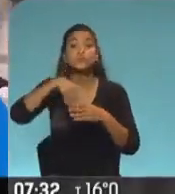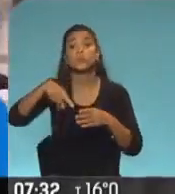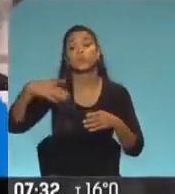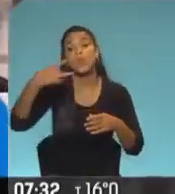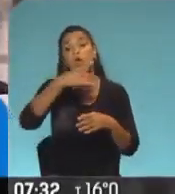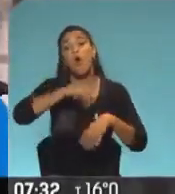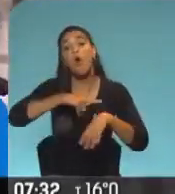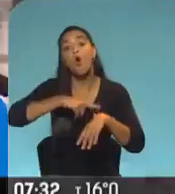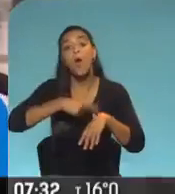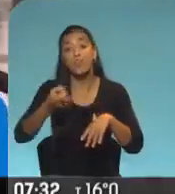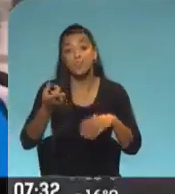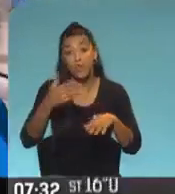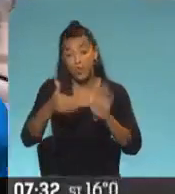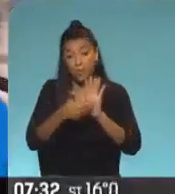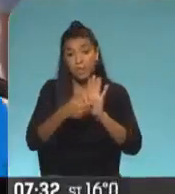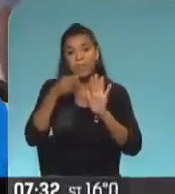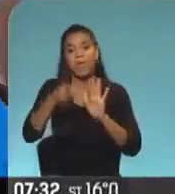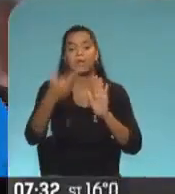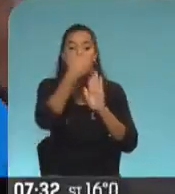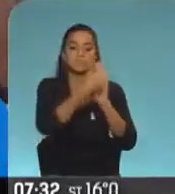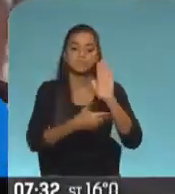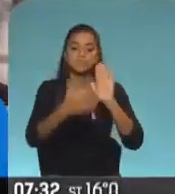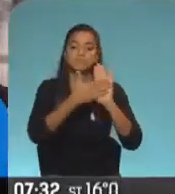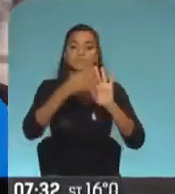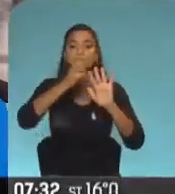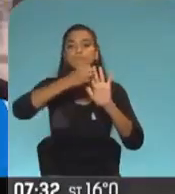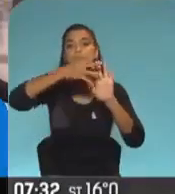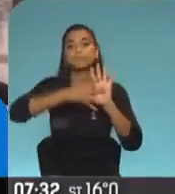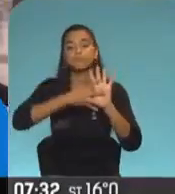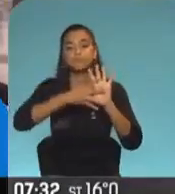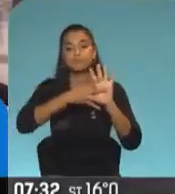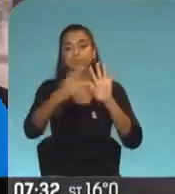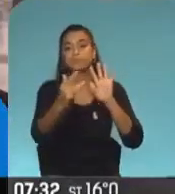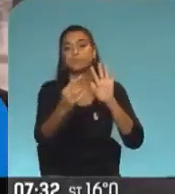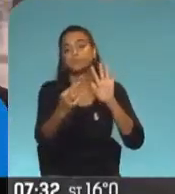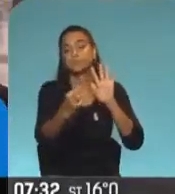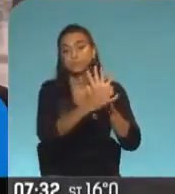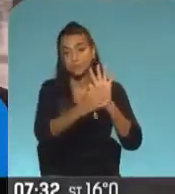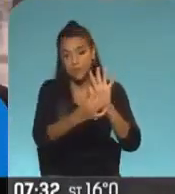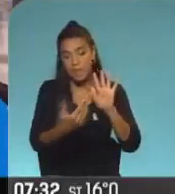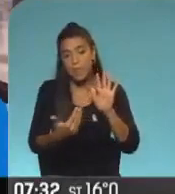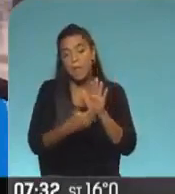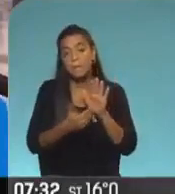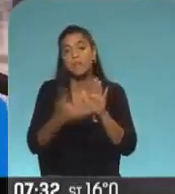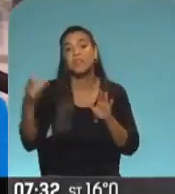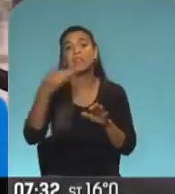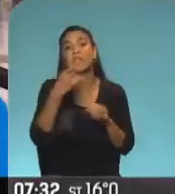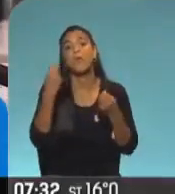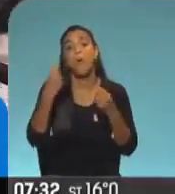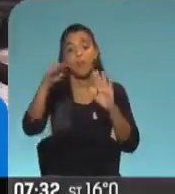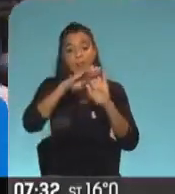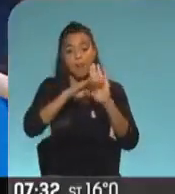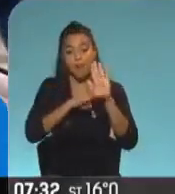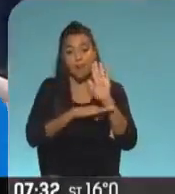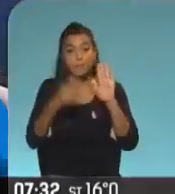necesitan viajar, ahí se le va a desplegar las distintas alternativas de acuerdo a los distintos trenes disponibles. Y